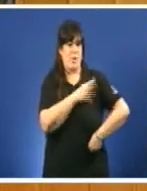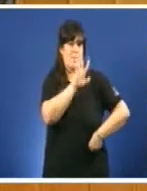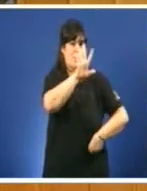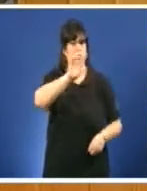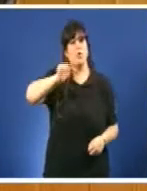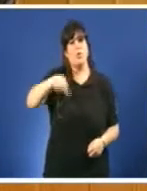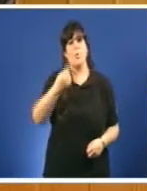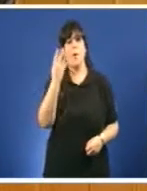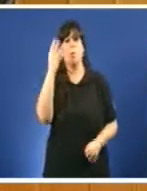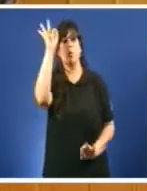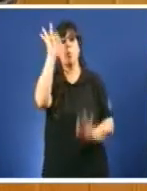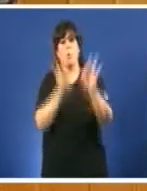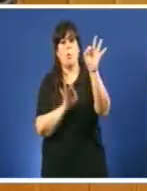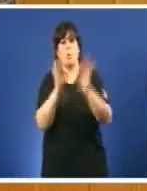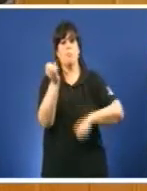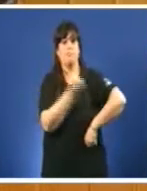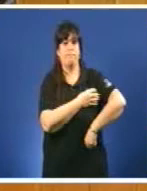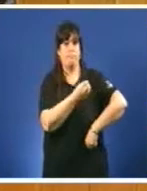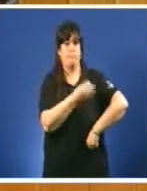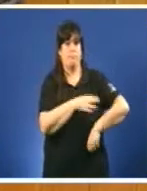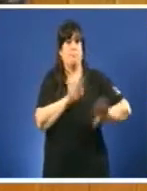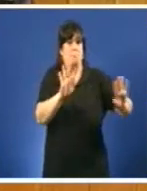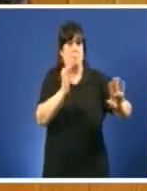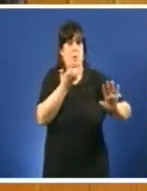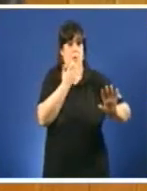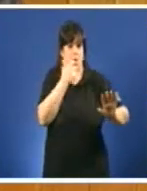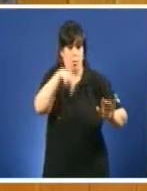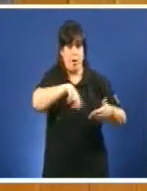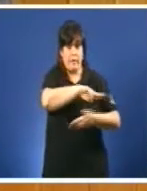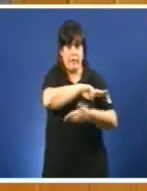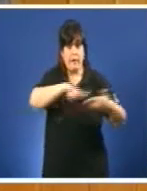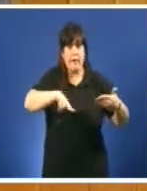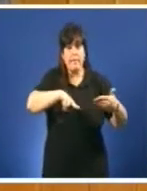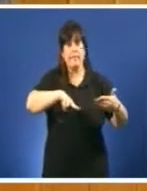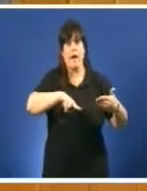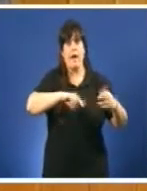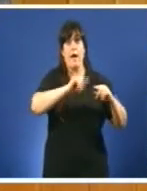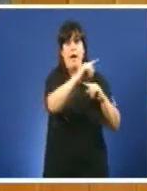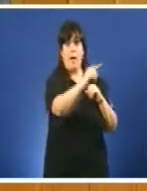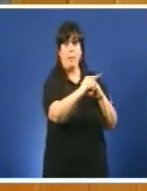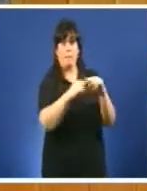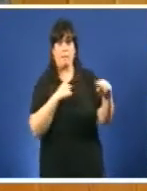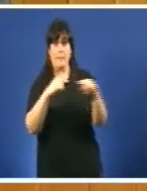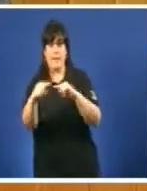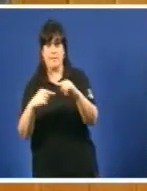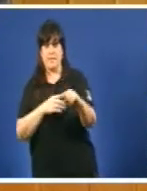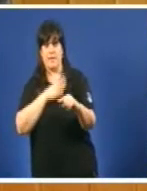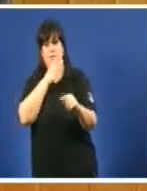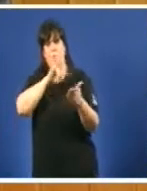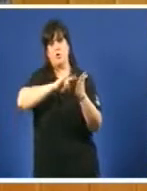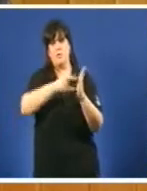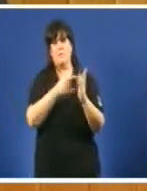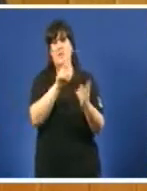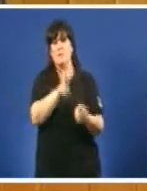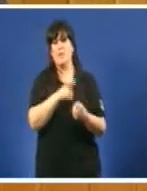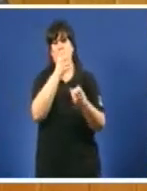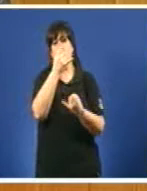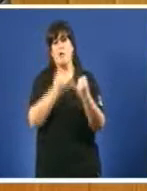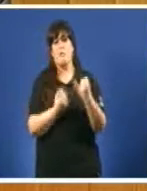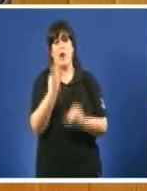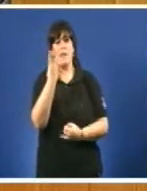5,4%. En cambio, as transferencias a Galiza con cargo ao sistema de financiamento só medran